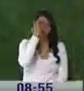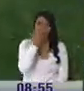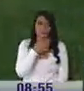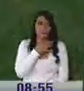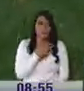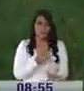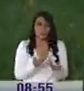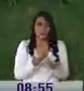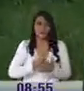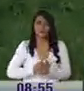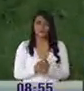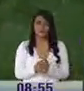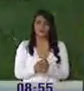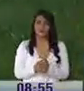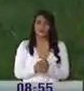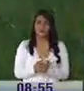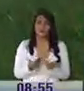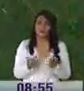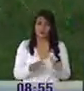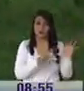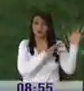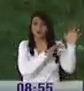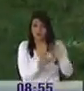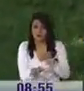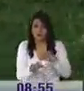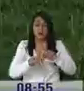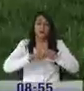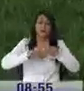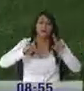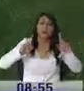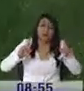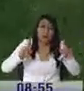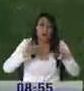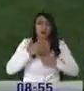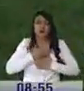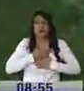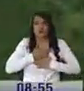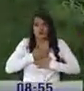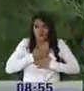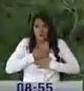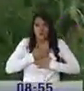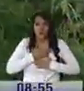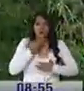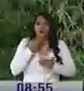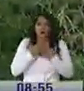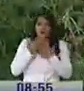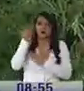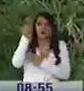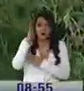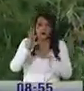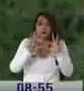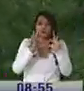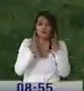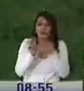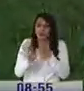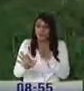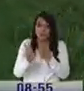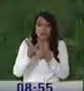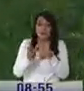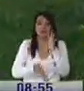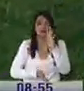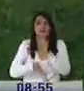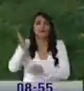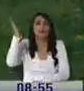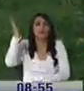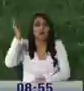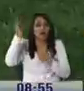Cuánto ya hubieron desgracia felizmente la familia de mis hijos no estuvieron 8:30 de la noche